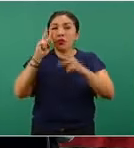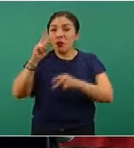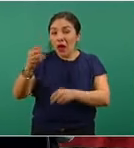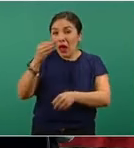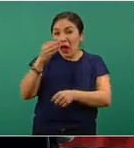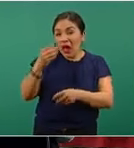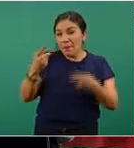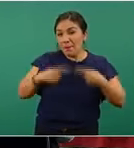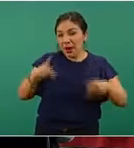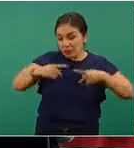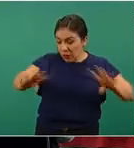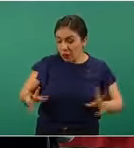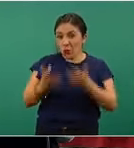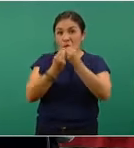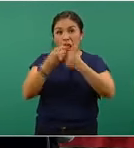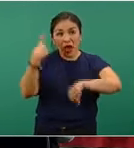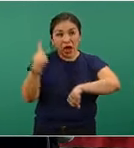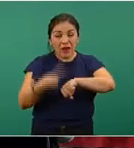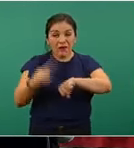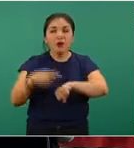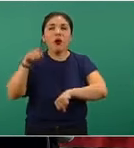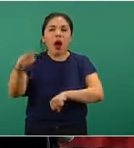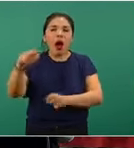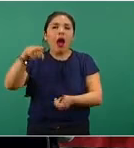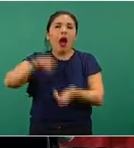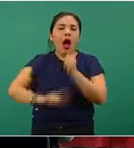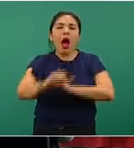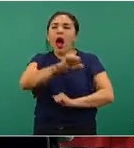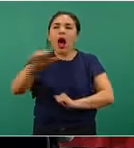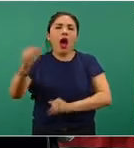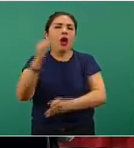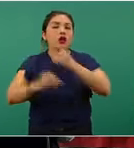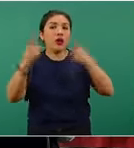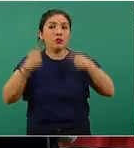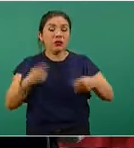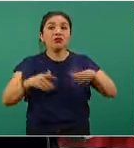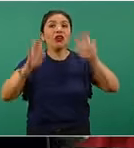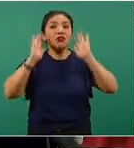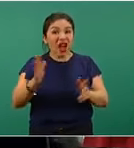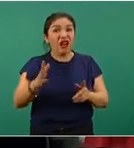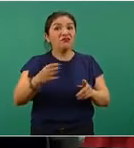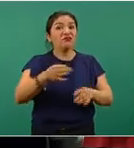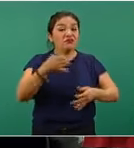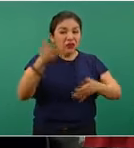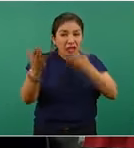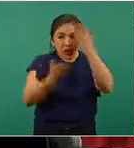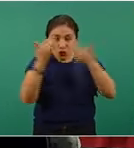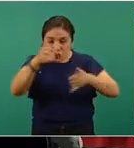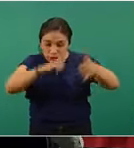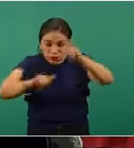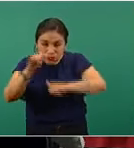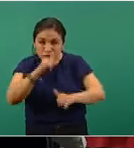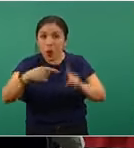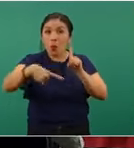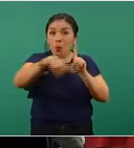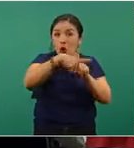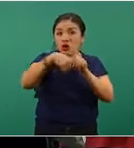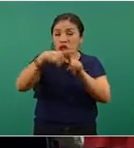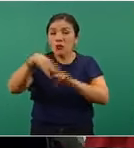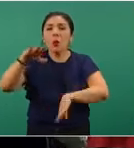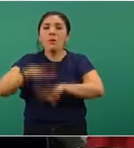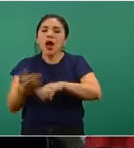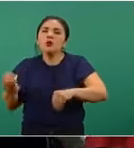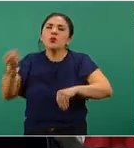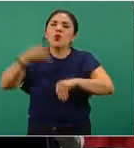gráfica, casos estimados, estamos hablando de todos aquellos casos que fueron confirmados, más un porcentaje de los casos que